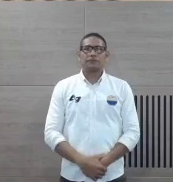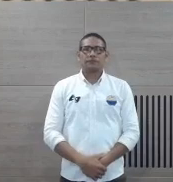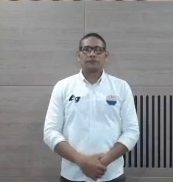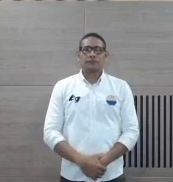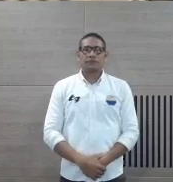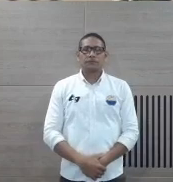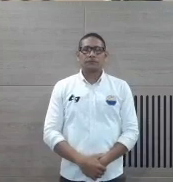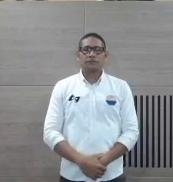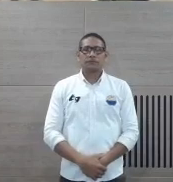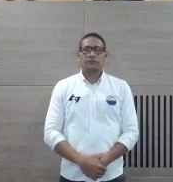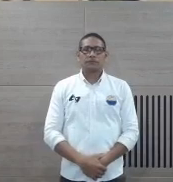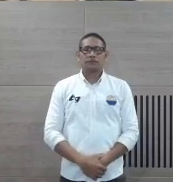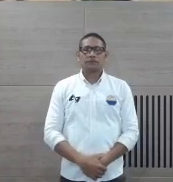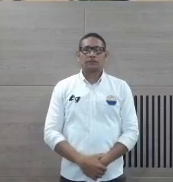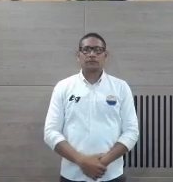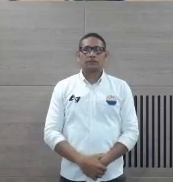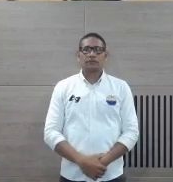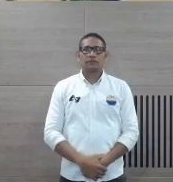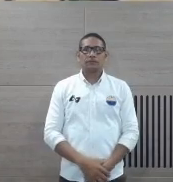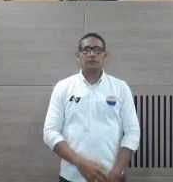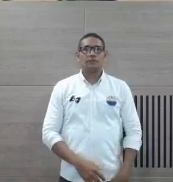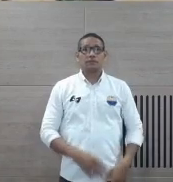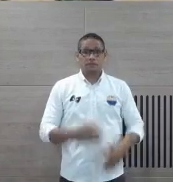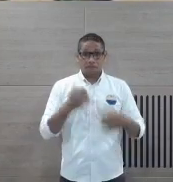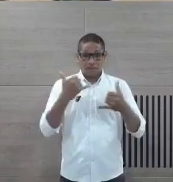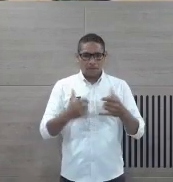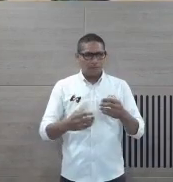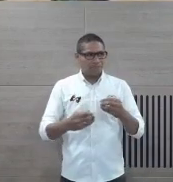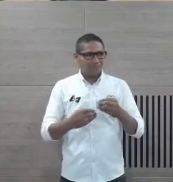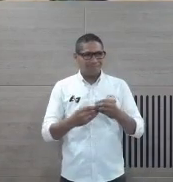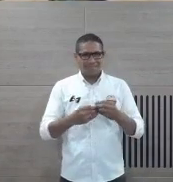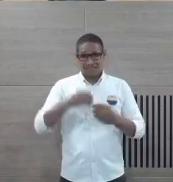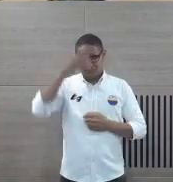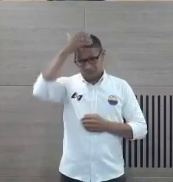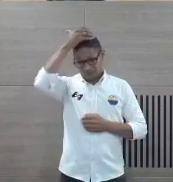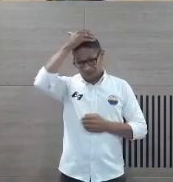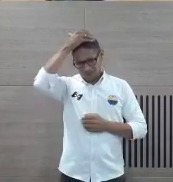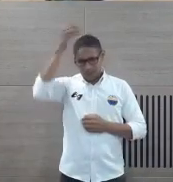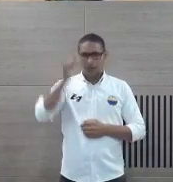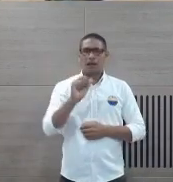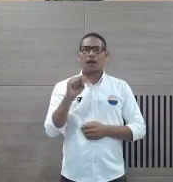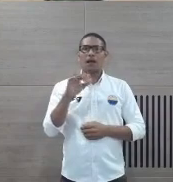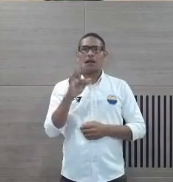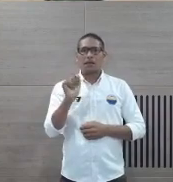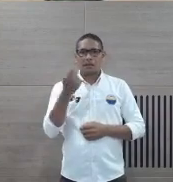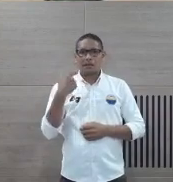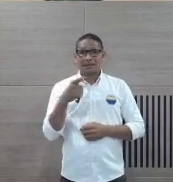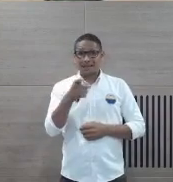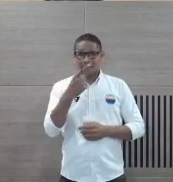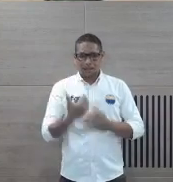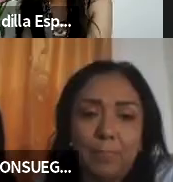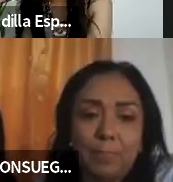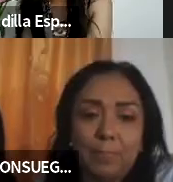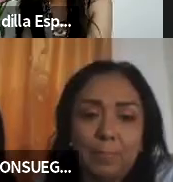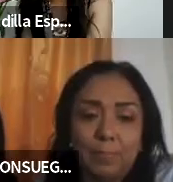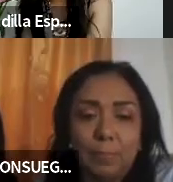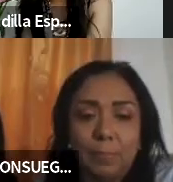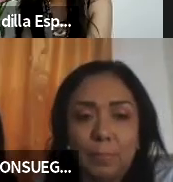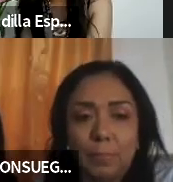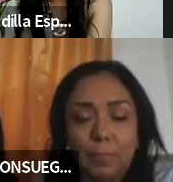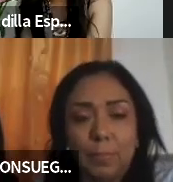Seguidamente invitamos a la enfermera magíster Anet Rivas Castro, quien realizará la lectura del acta general de grado en la modalidad de posgrados.